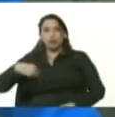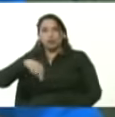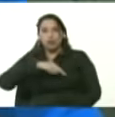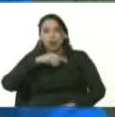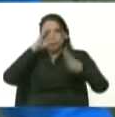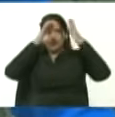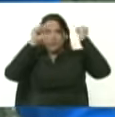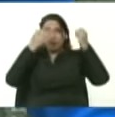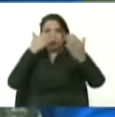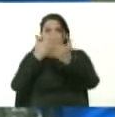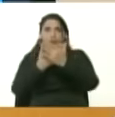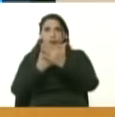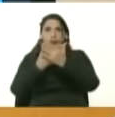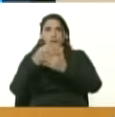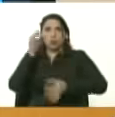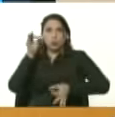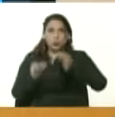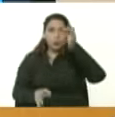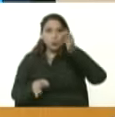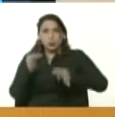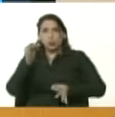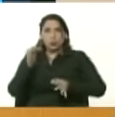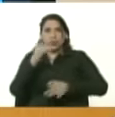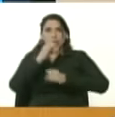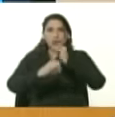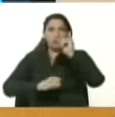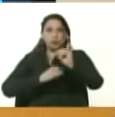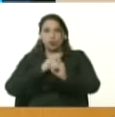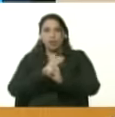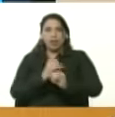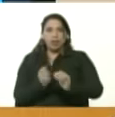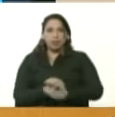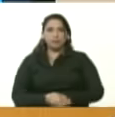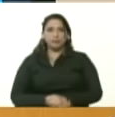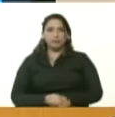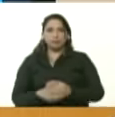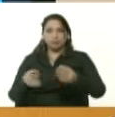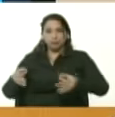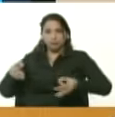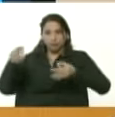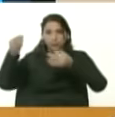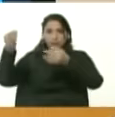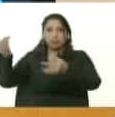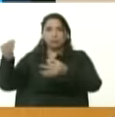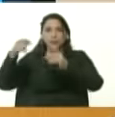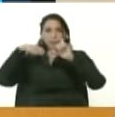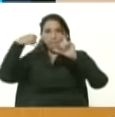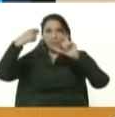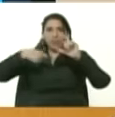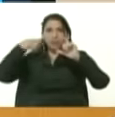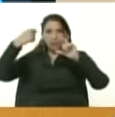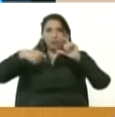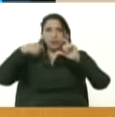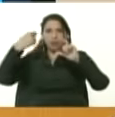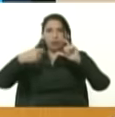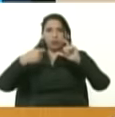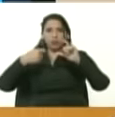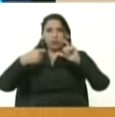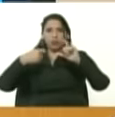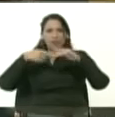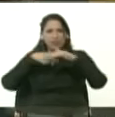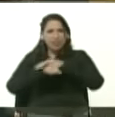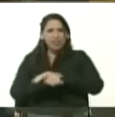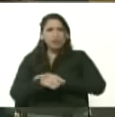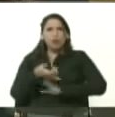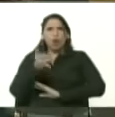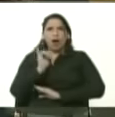embajadora ante la Corte Penal Internacional ha entregado un video que contiene la